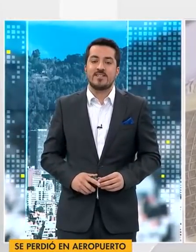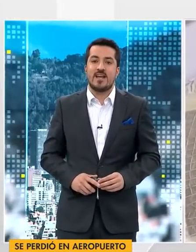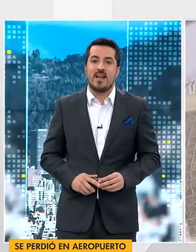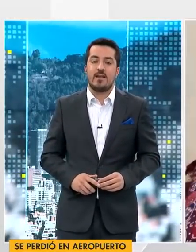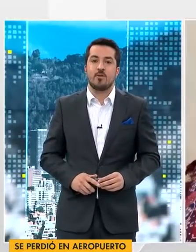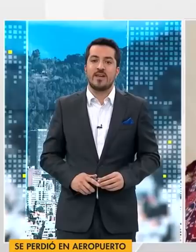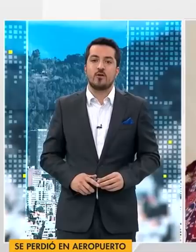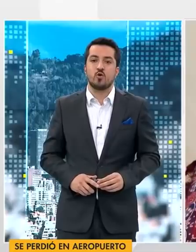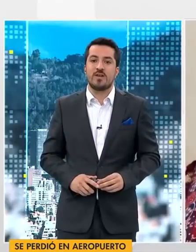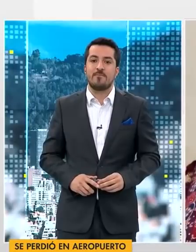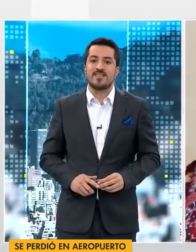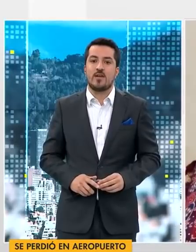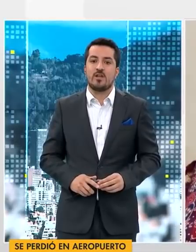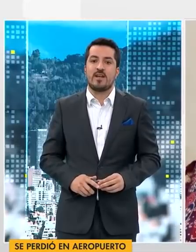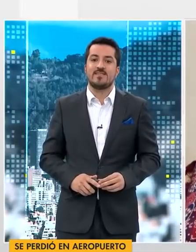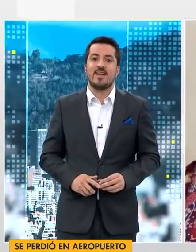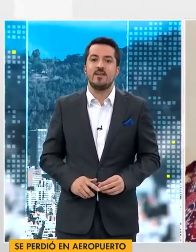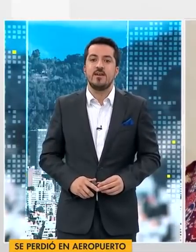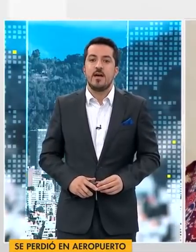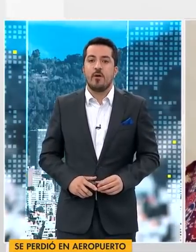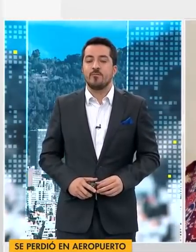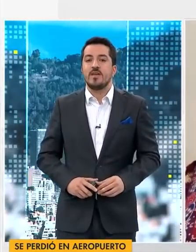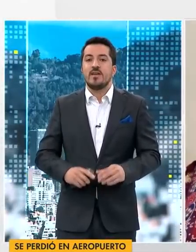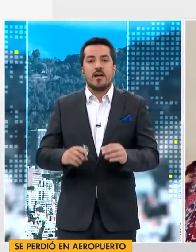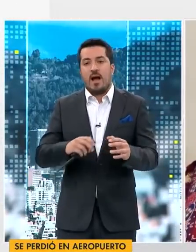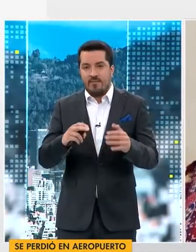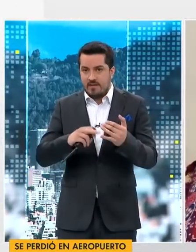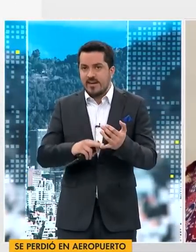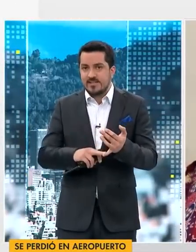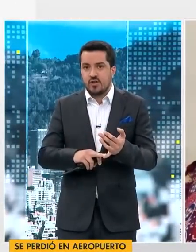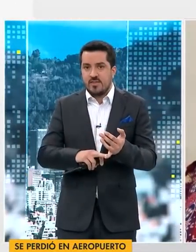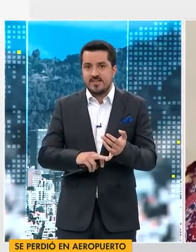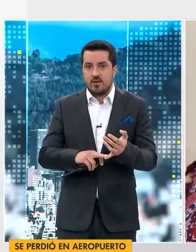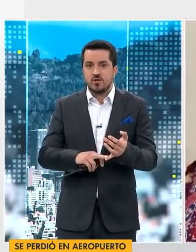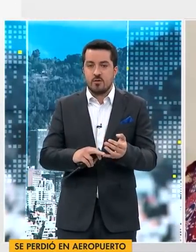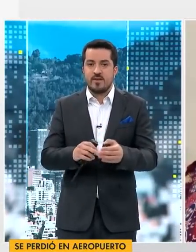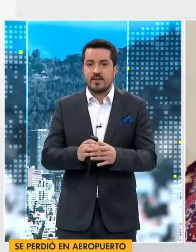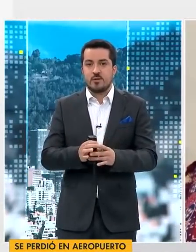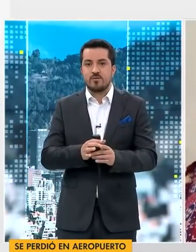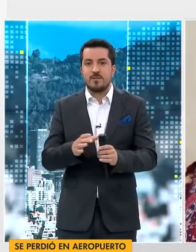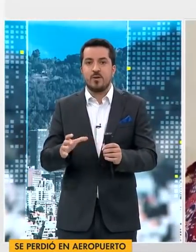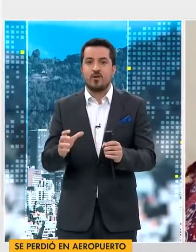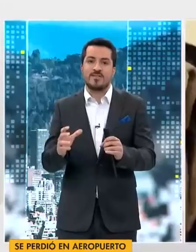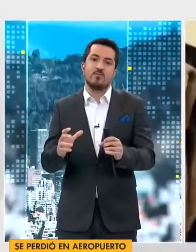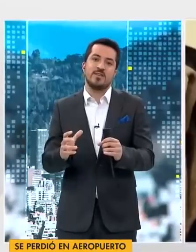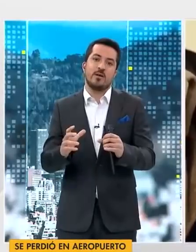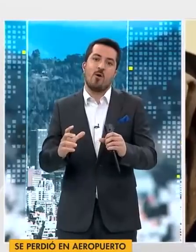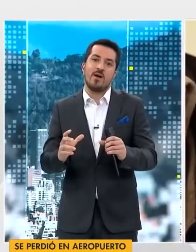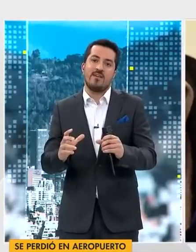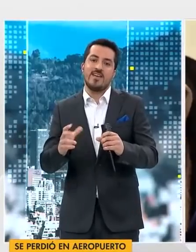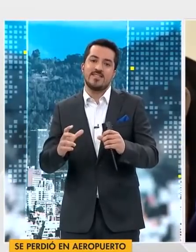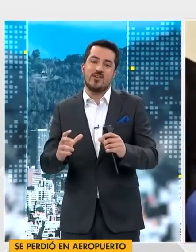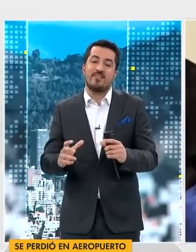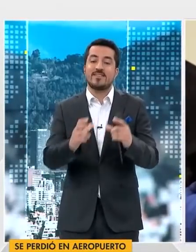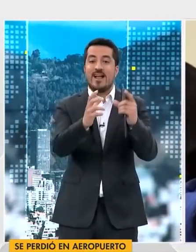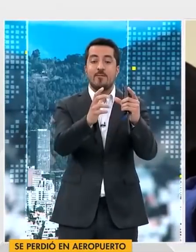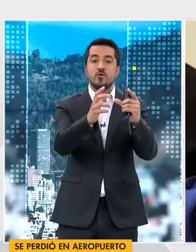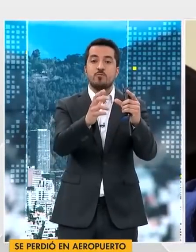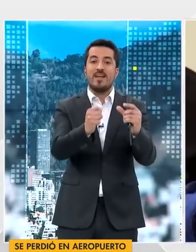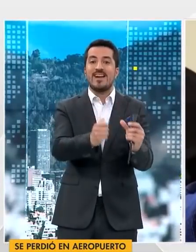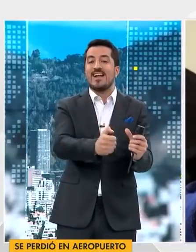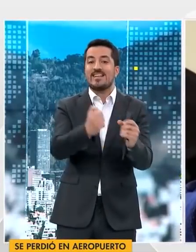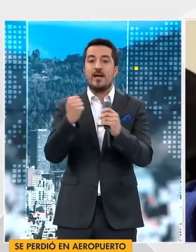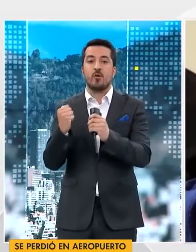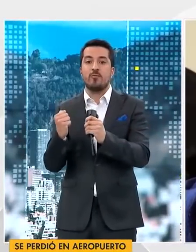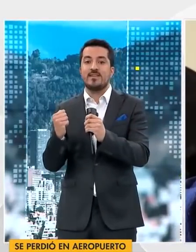los talibanes al poder en octubre pasado en Afganistán. Bueno, hay varias historias de esas, ¿no? ¿Se acuerdan? Hace algún tiempo les contamos de esta guagua que había sido levantada